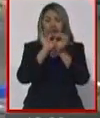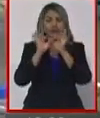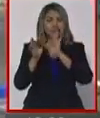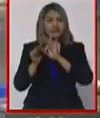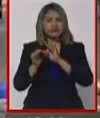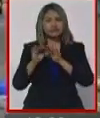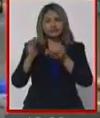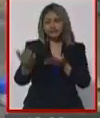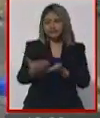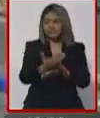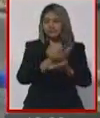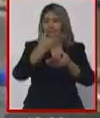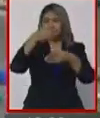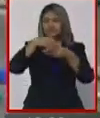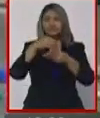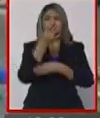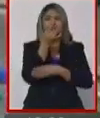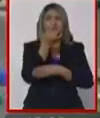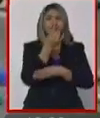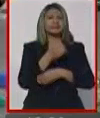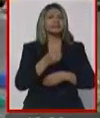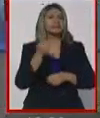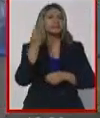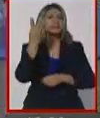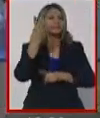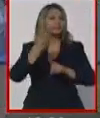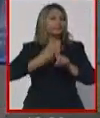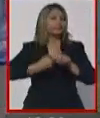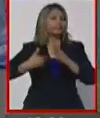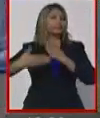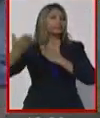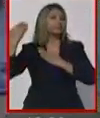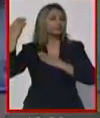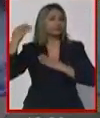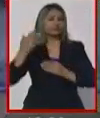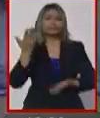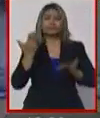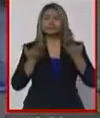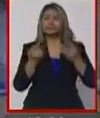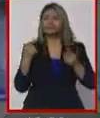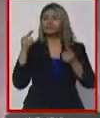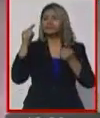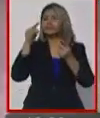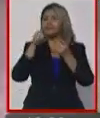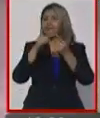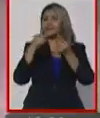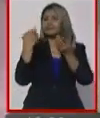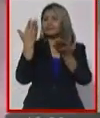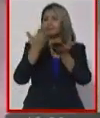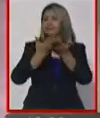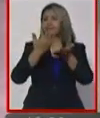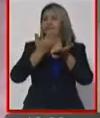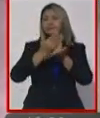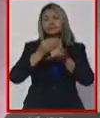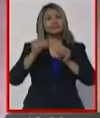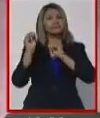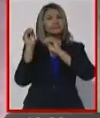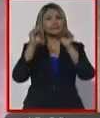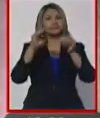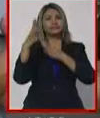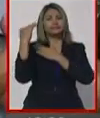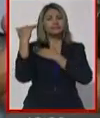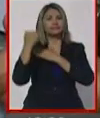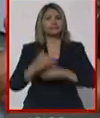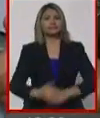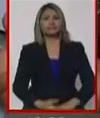readecuado para acopiar la pasta base de cocaína desde hace 4 meses atrás. Presumen que su destino eran laboratorios de cristalización en